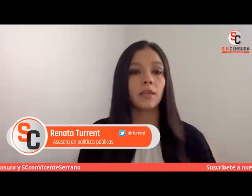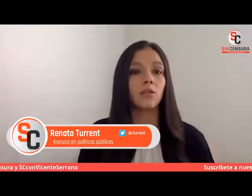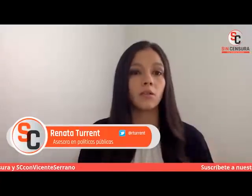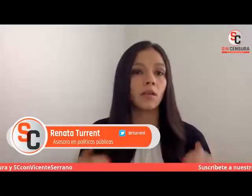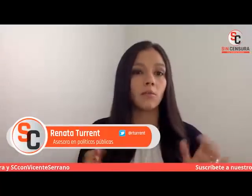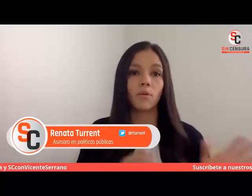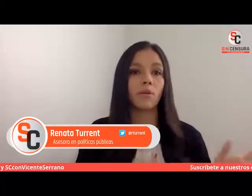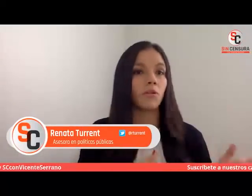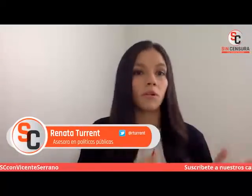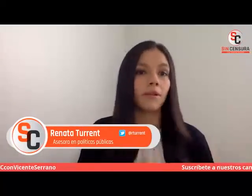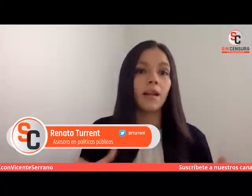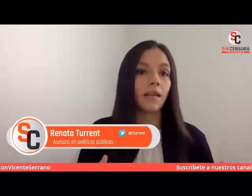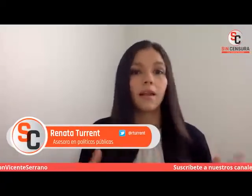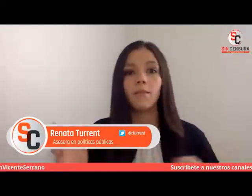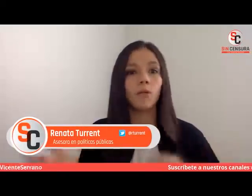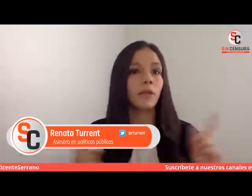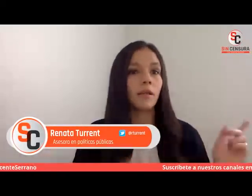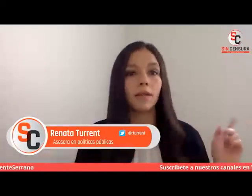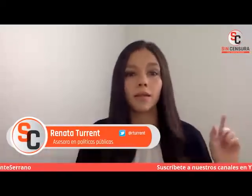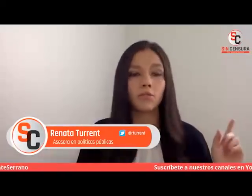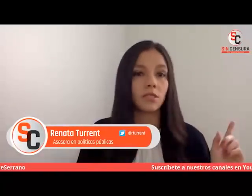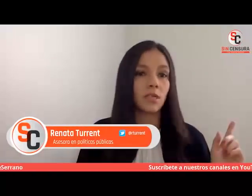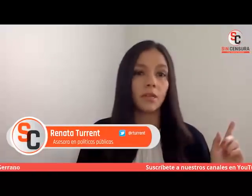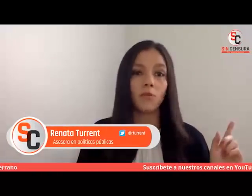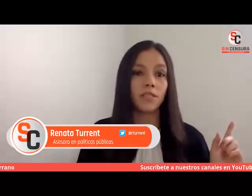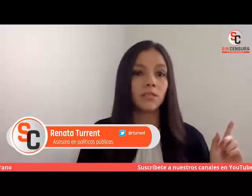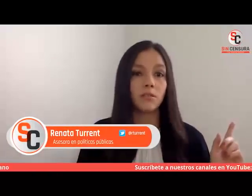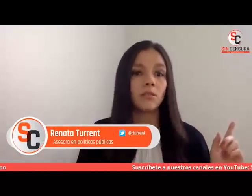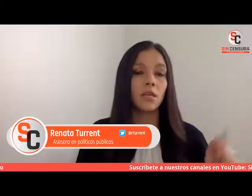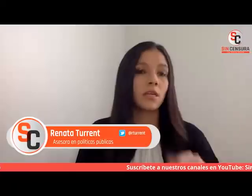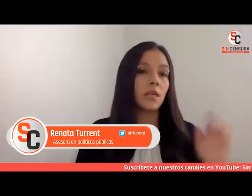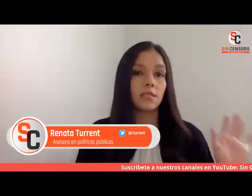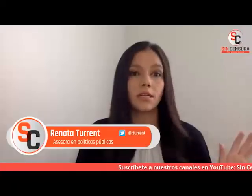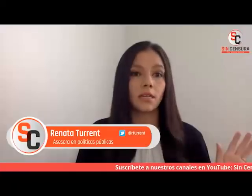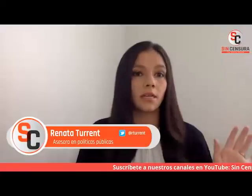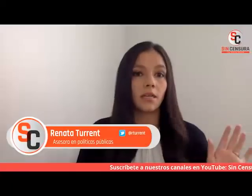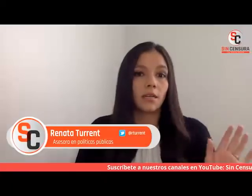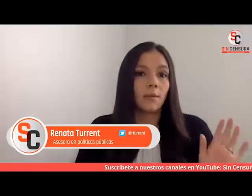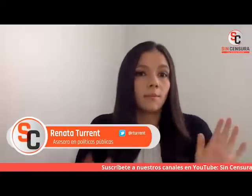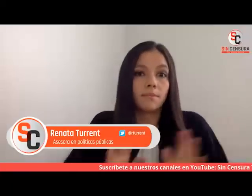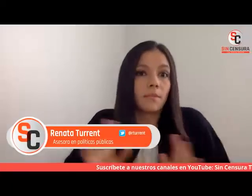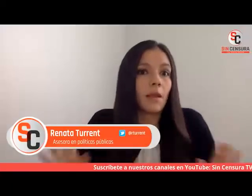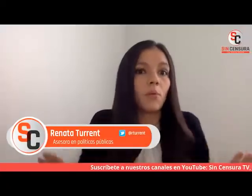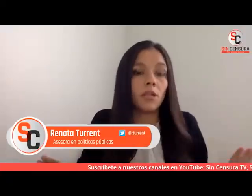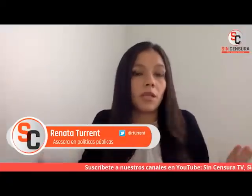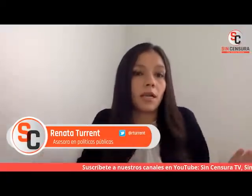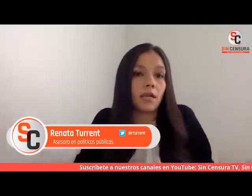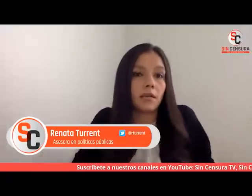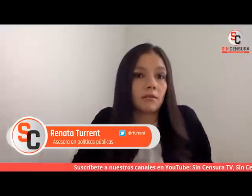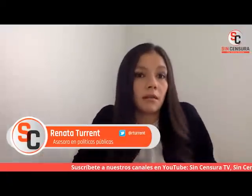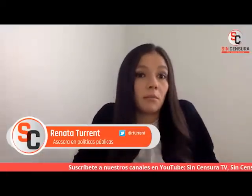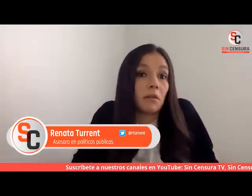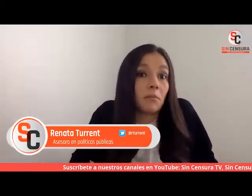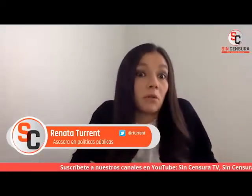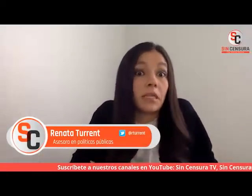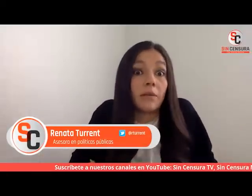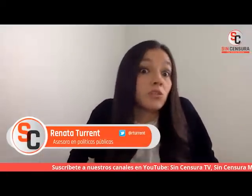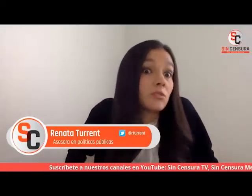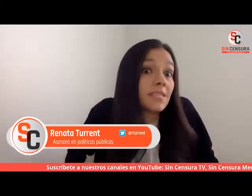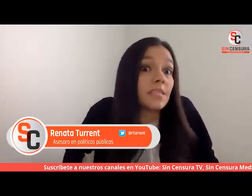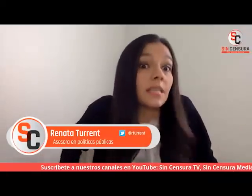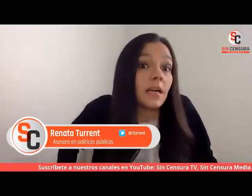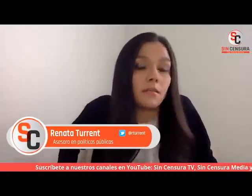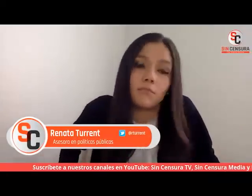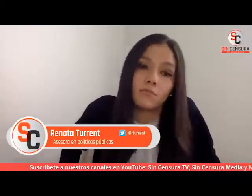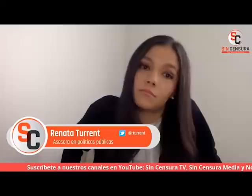política exterior en el periodo neoliberal, que era voltear a ver qué nos decían en Washington y hacer la política